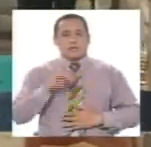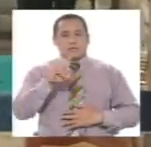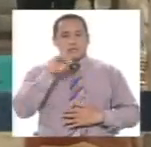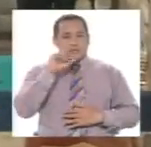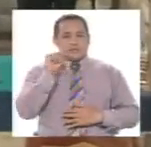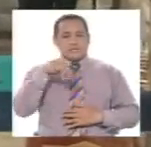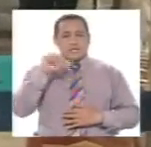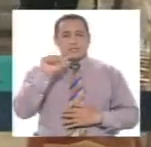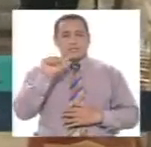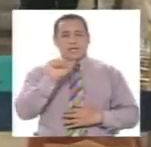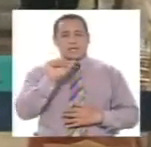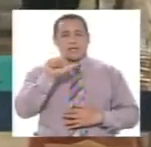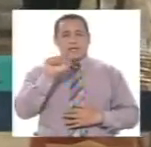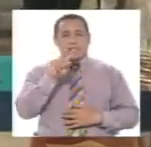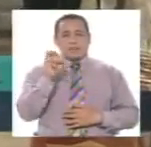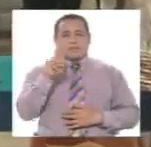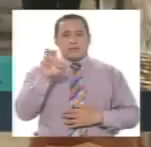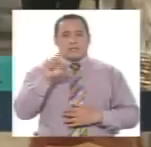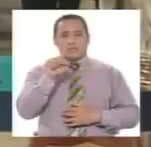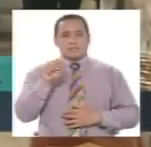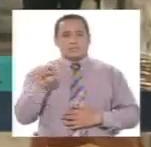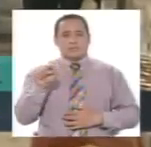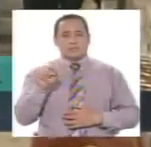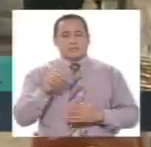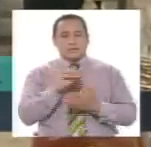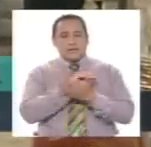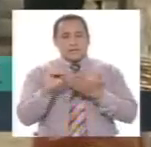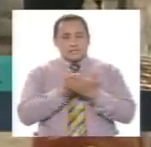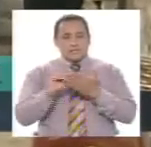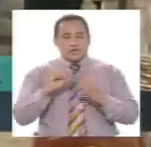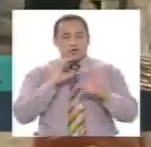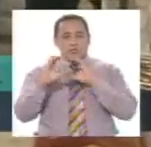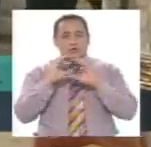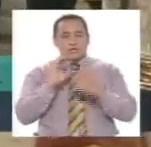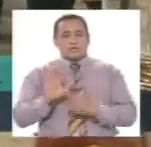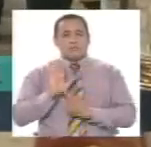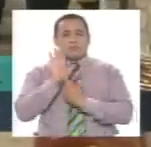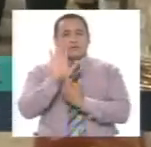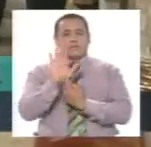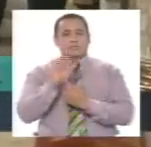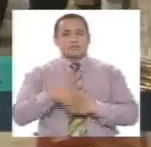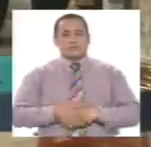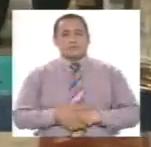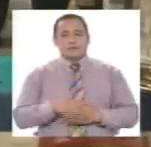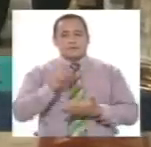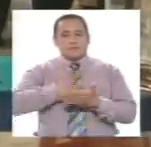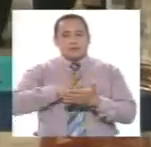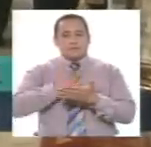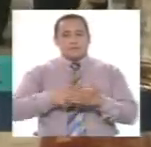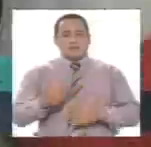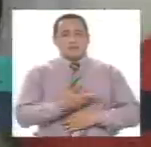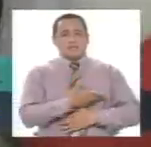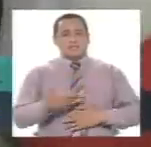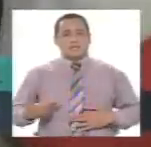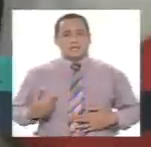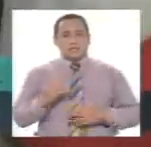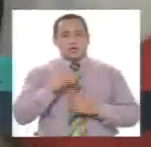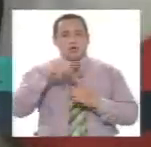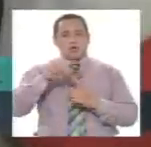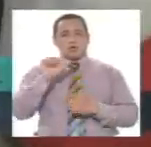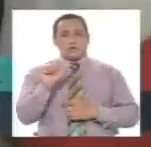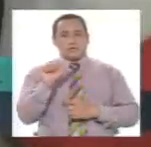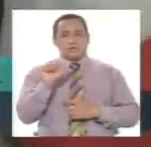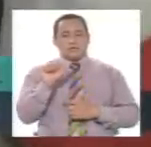Diana Álvarez Calderón Gallo. Regístrese, comuníquese y publíquese. Firma Ollanta Humala